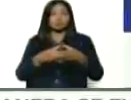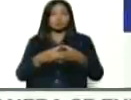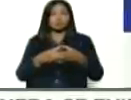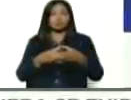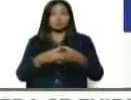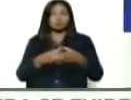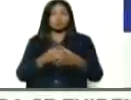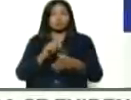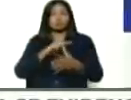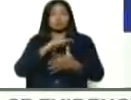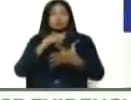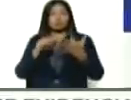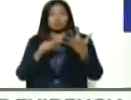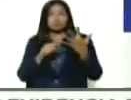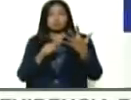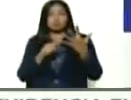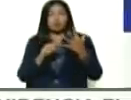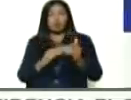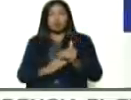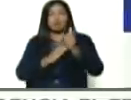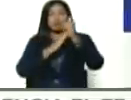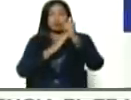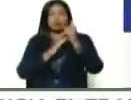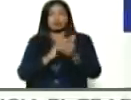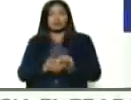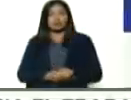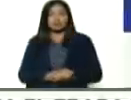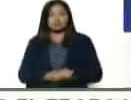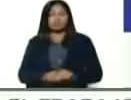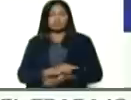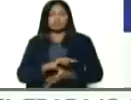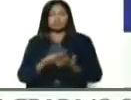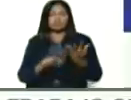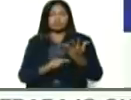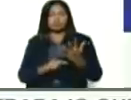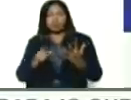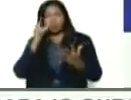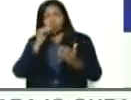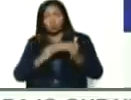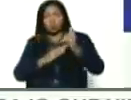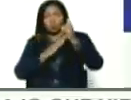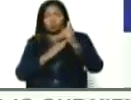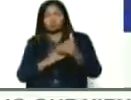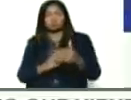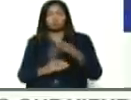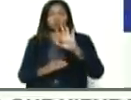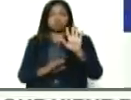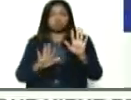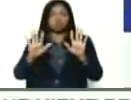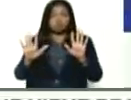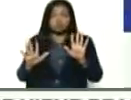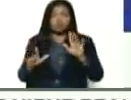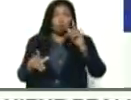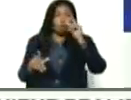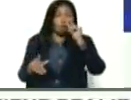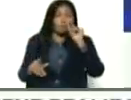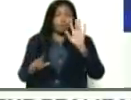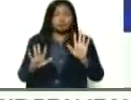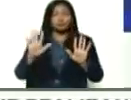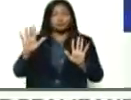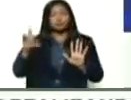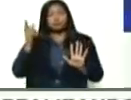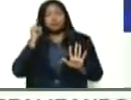5 y liderezas cinco líderes cinco hombres cinco mujeres una